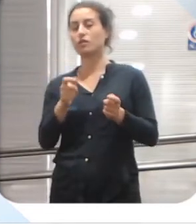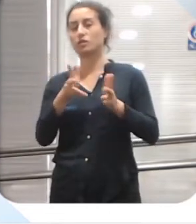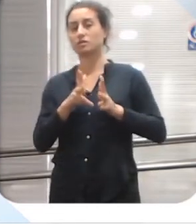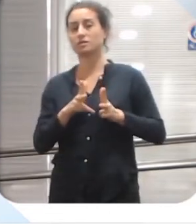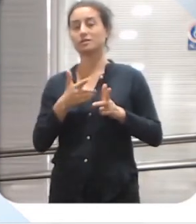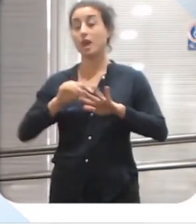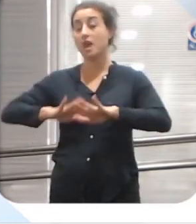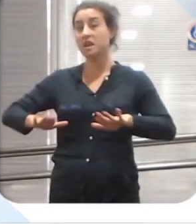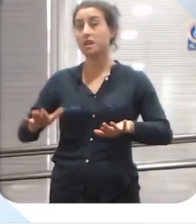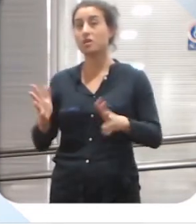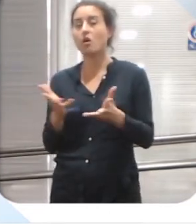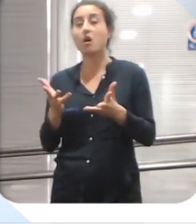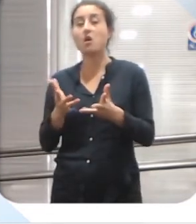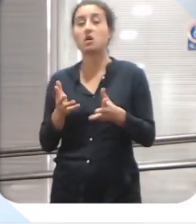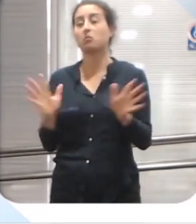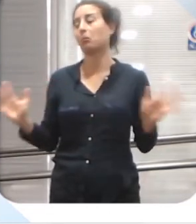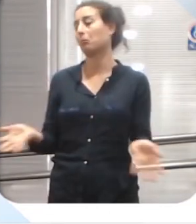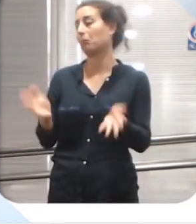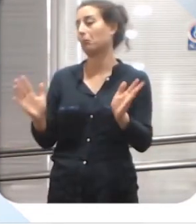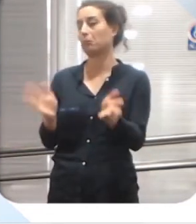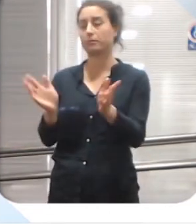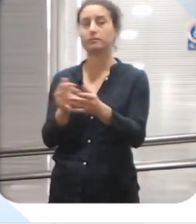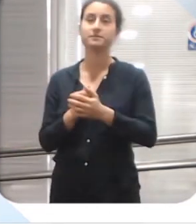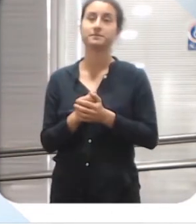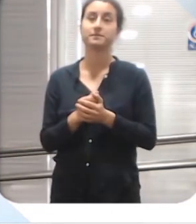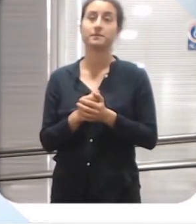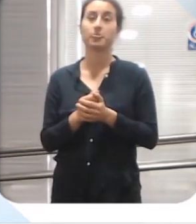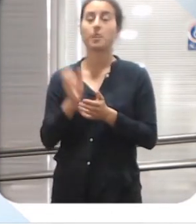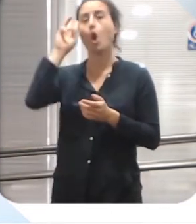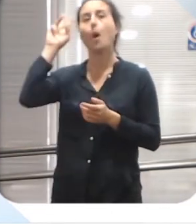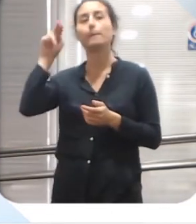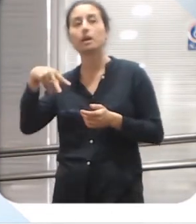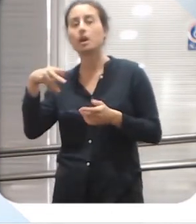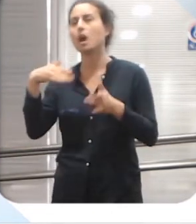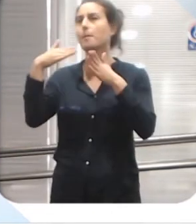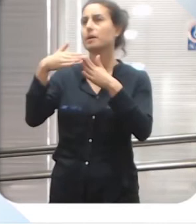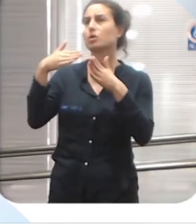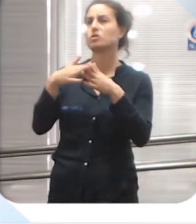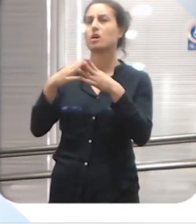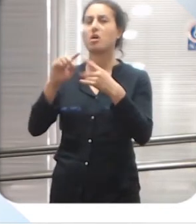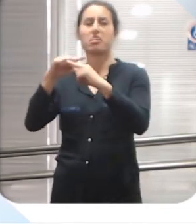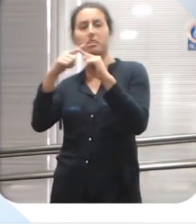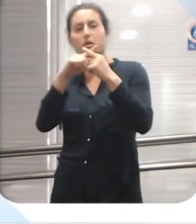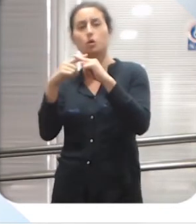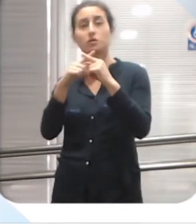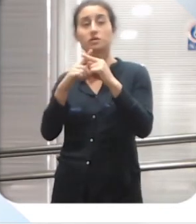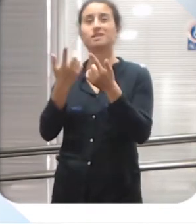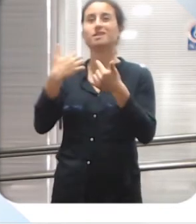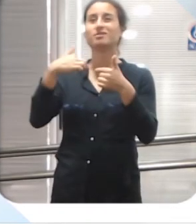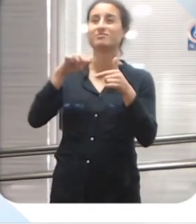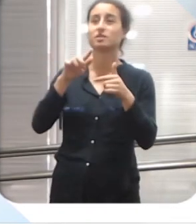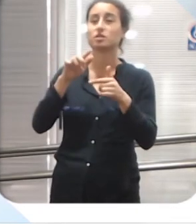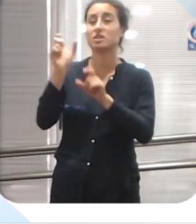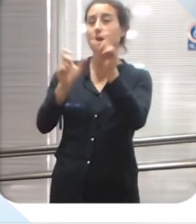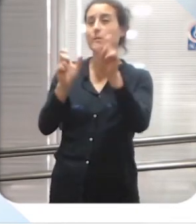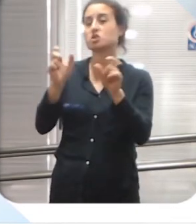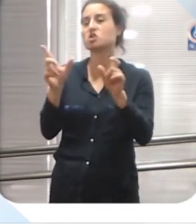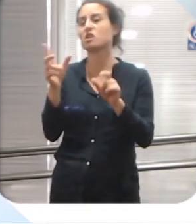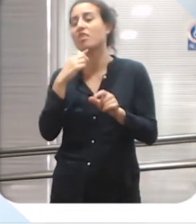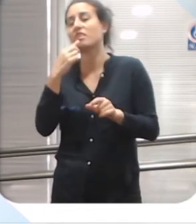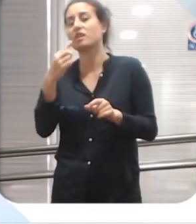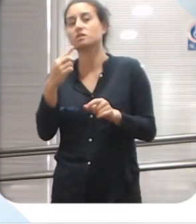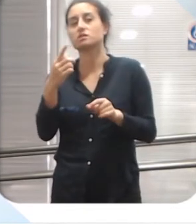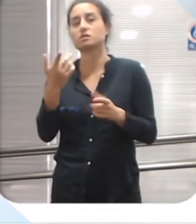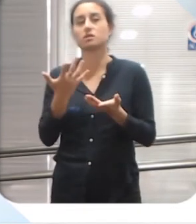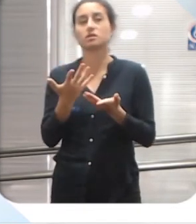niños ahora están muy habilitados a opinar, a preguntar, a discutir. Y entonces la gente suele decir,